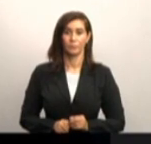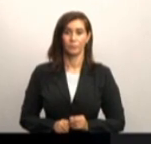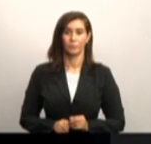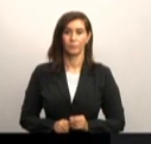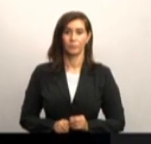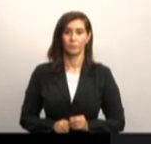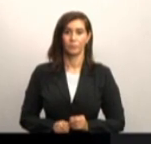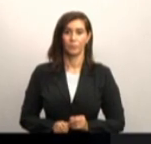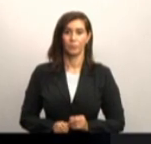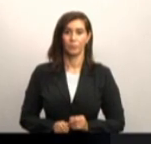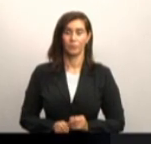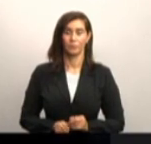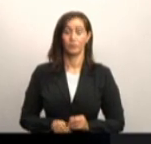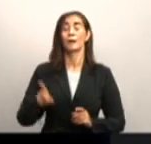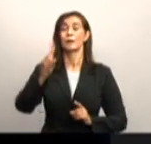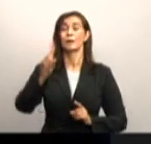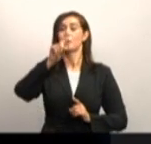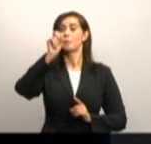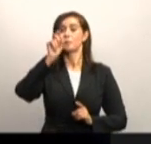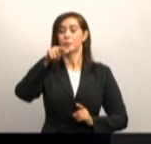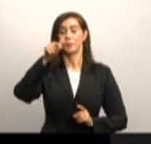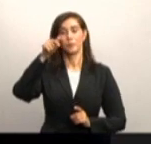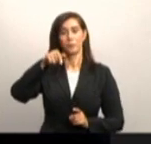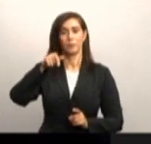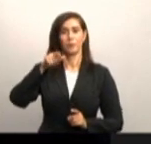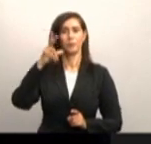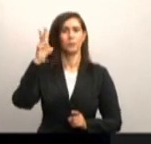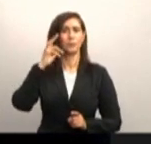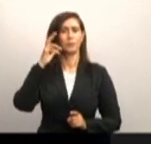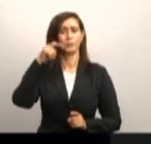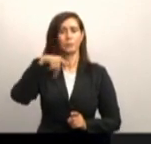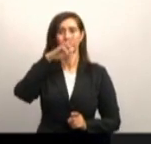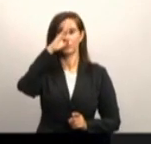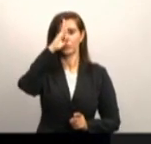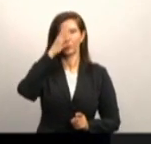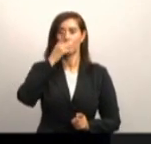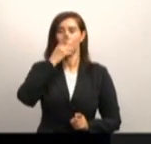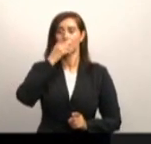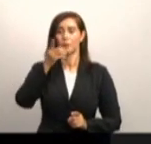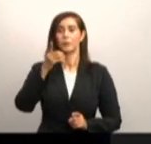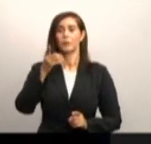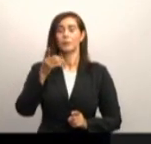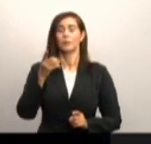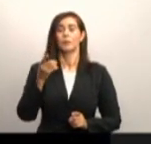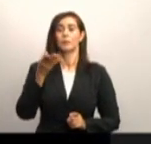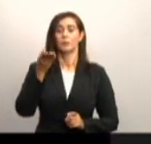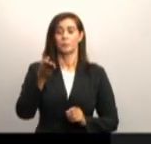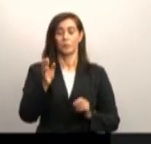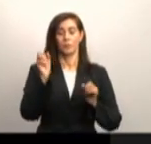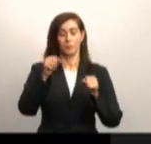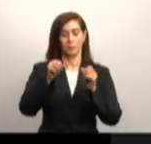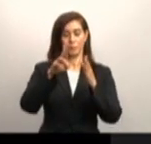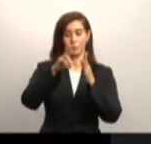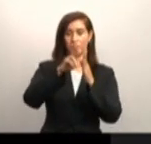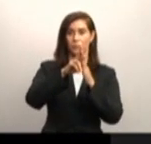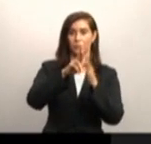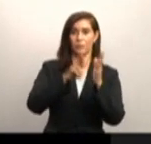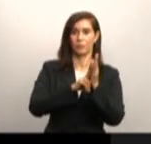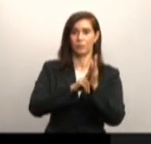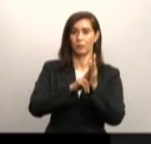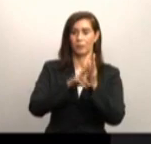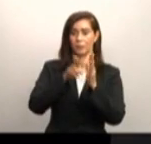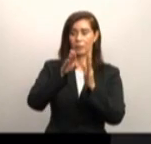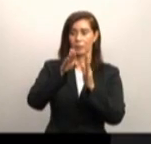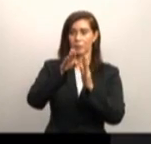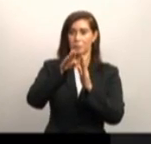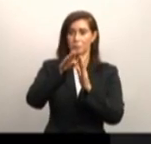posible desmonte de las medidas que se han establecido para evitar la propagación del COVID. Sería un